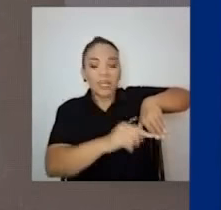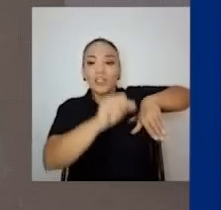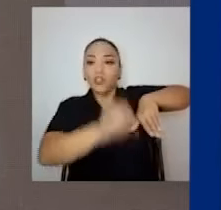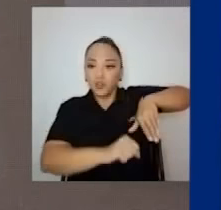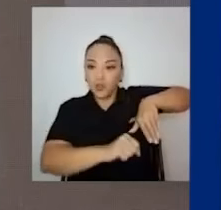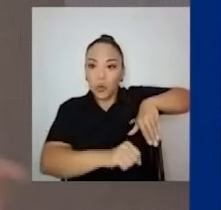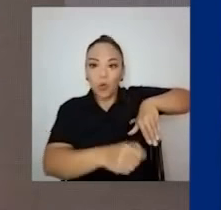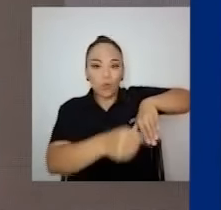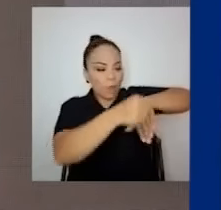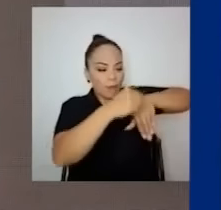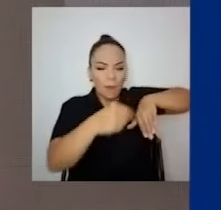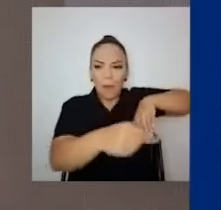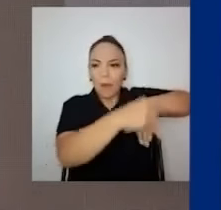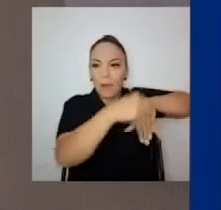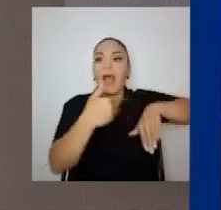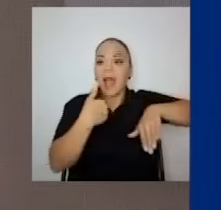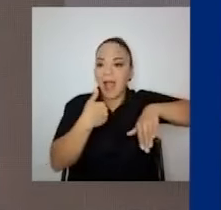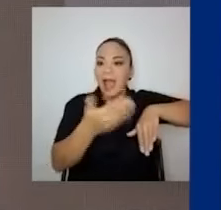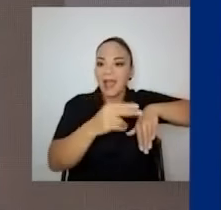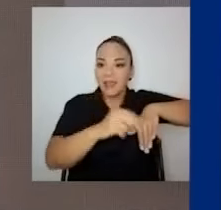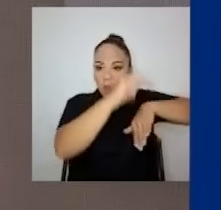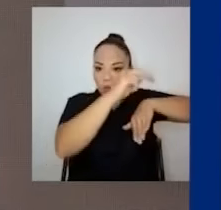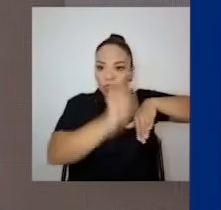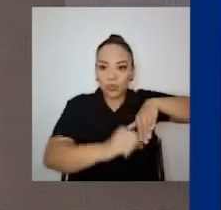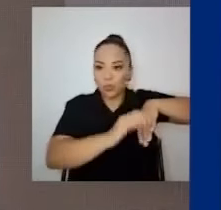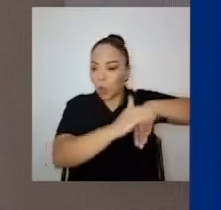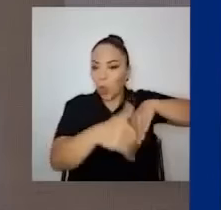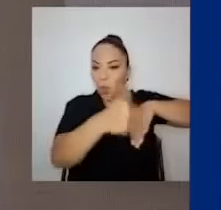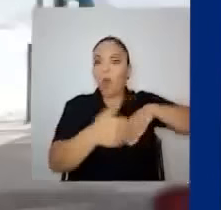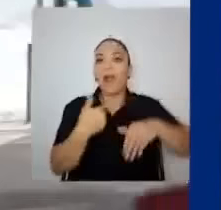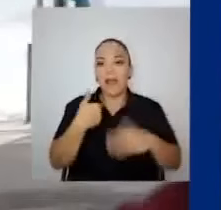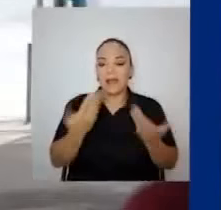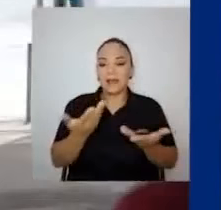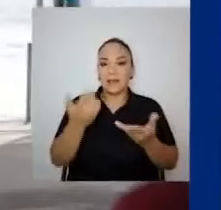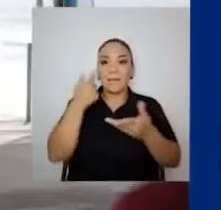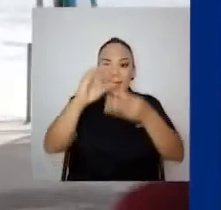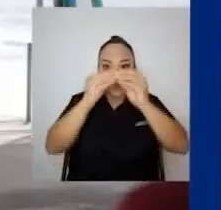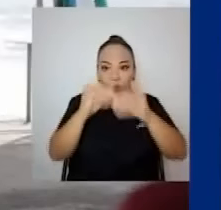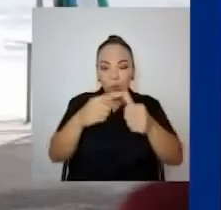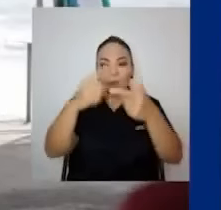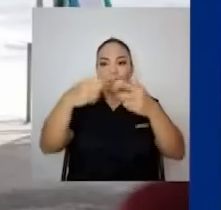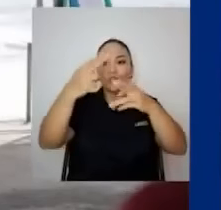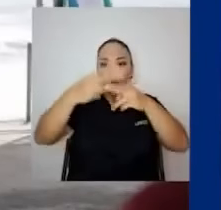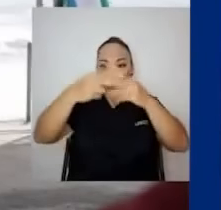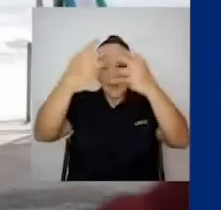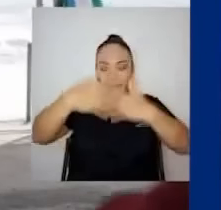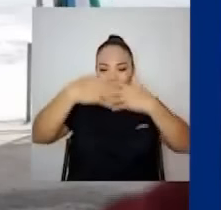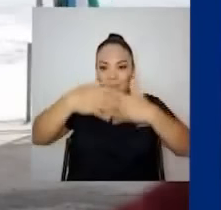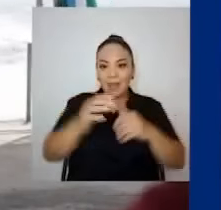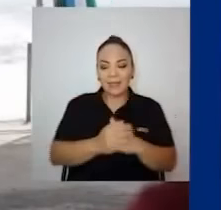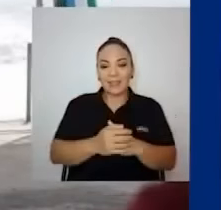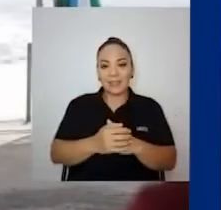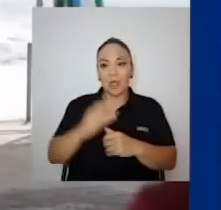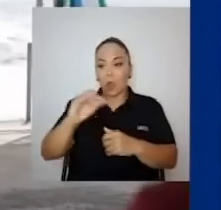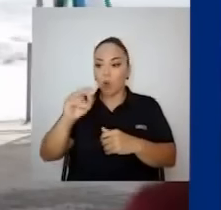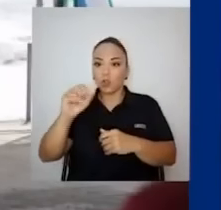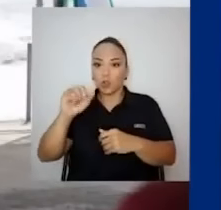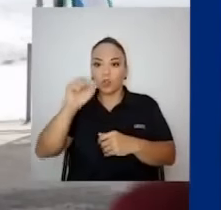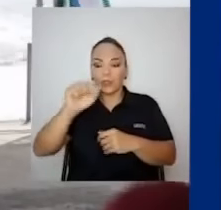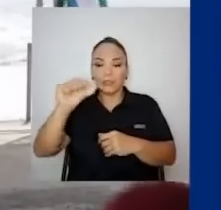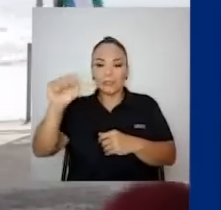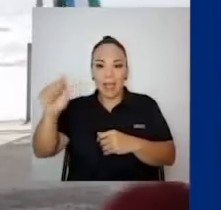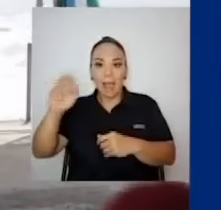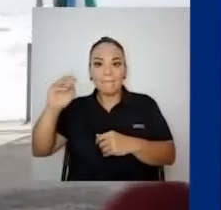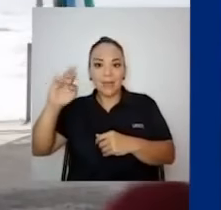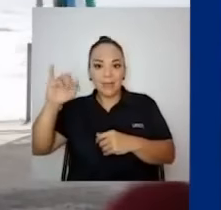es, violencia política de quién contra quién. Yo me refiero a los hechos. Yo soy periodista, Javier. Yo no soy defensor del presidente, pero soy periodista. Y me gusta